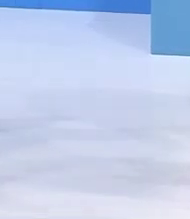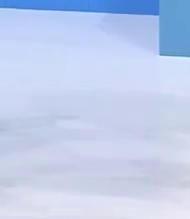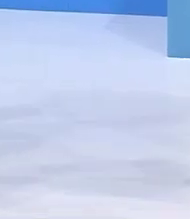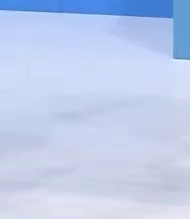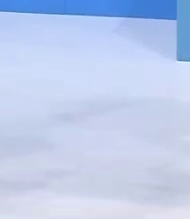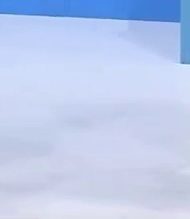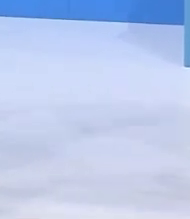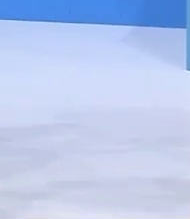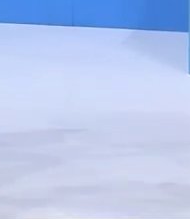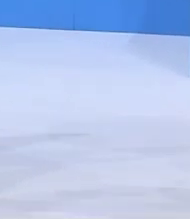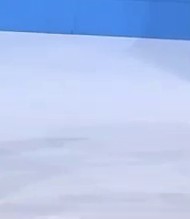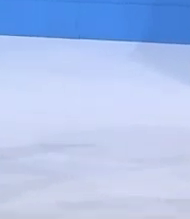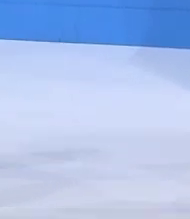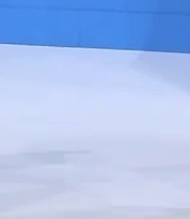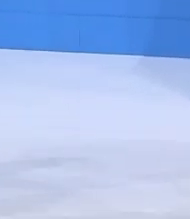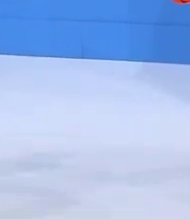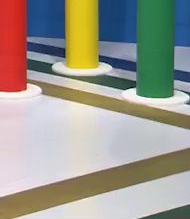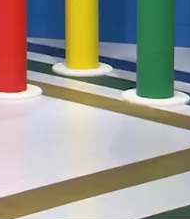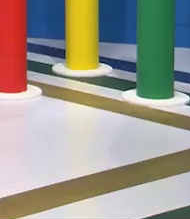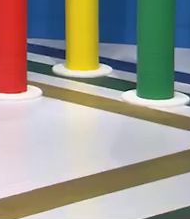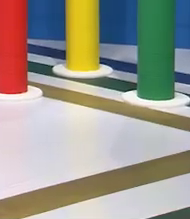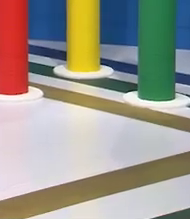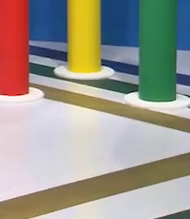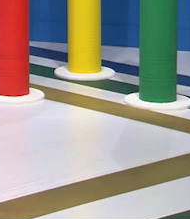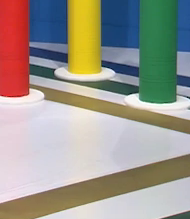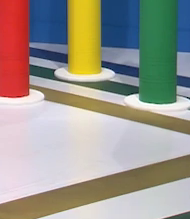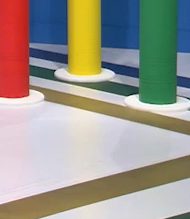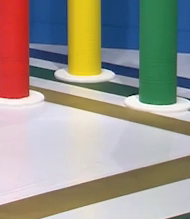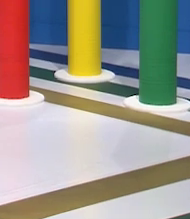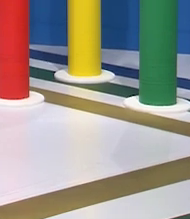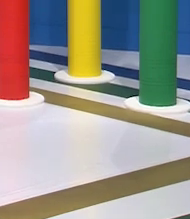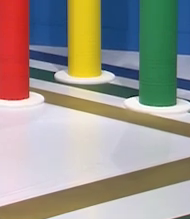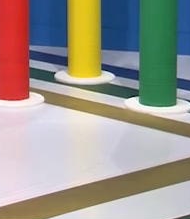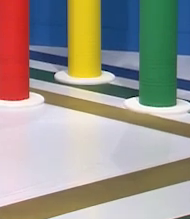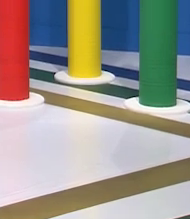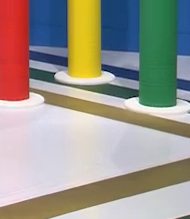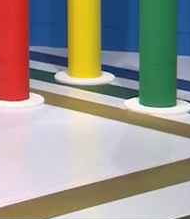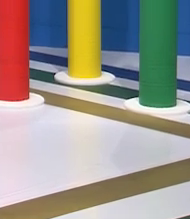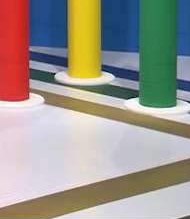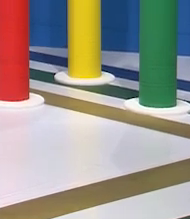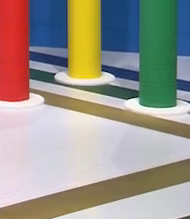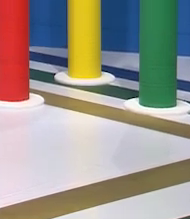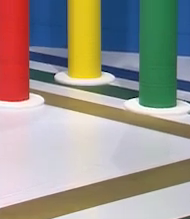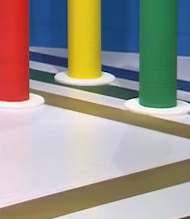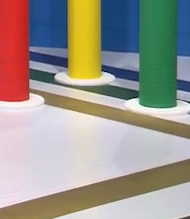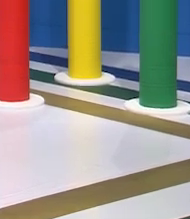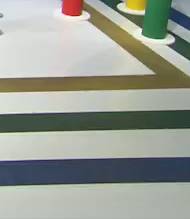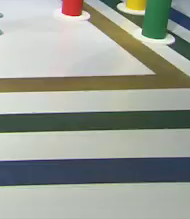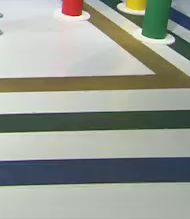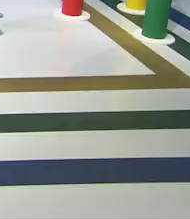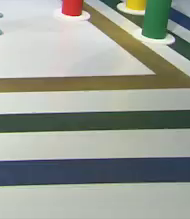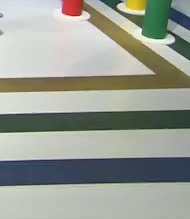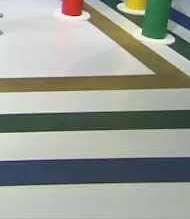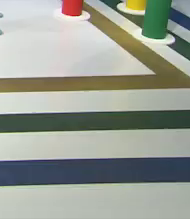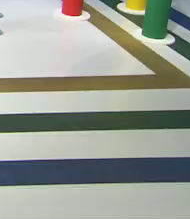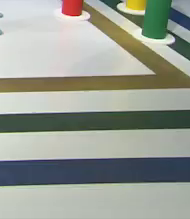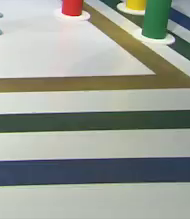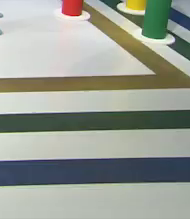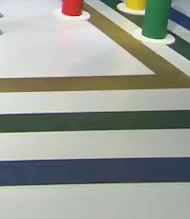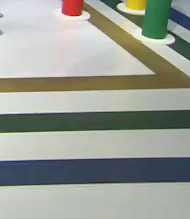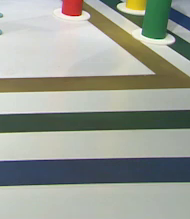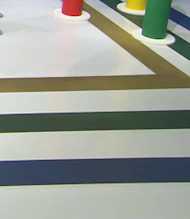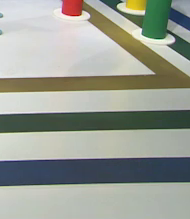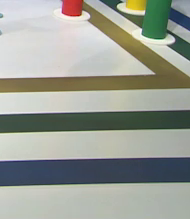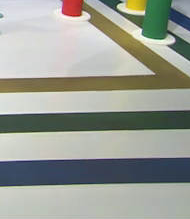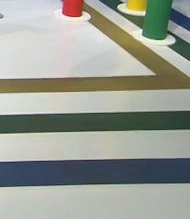muy bien el tuyo sintió en el piso hasta como separaría en un pie